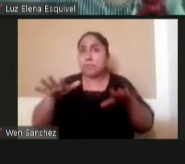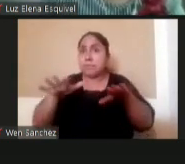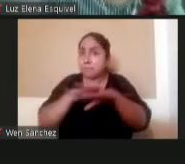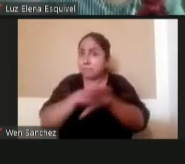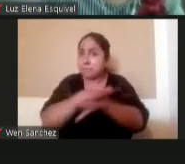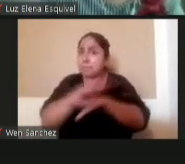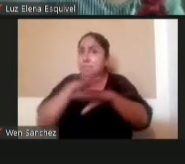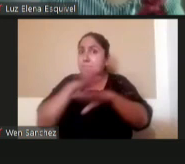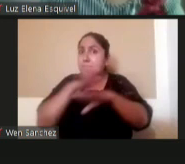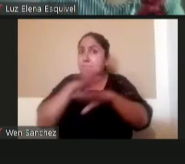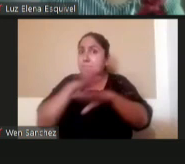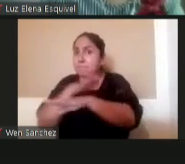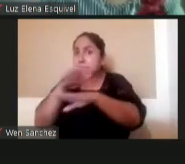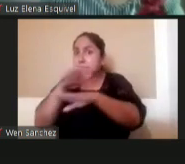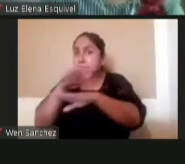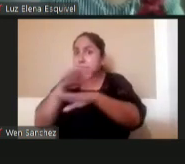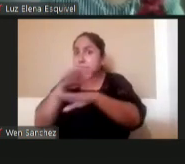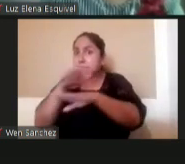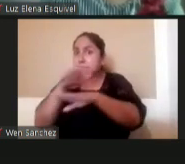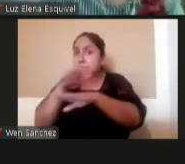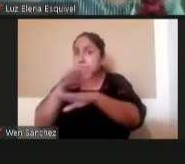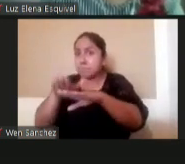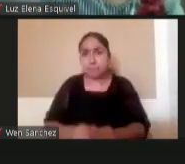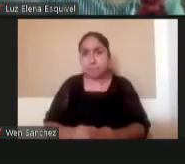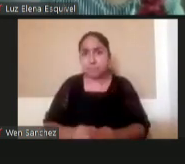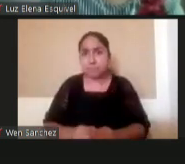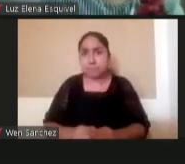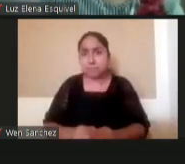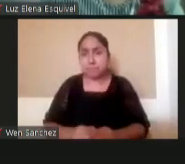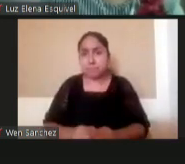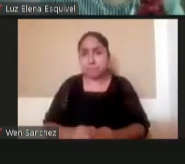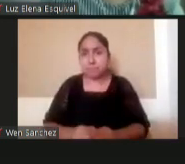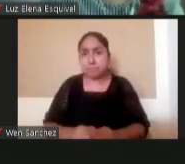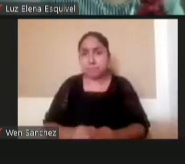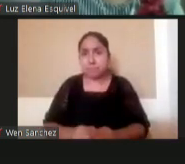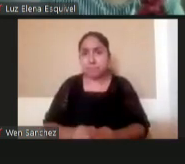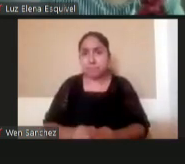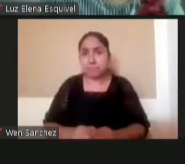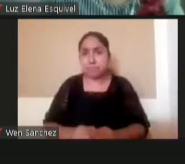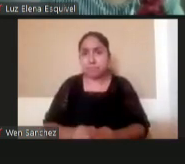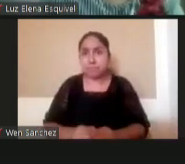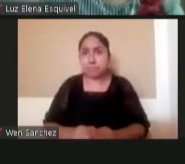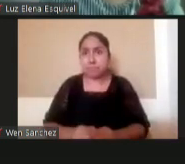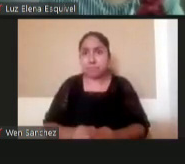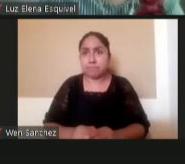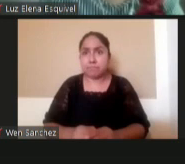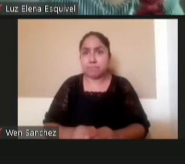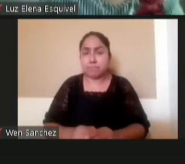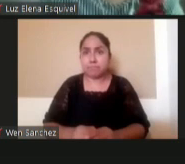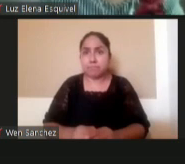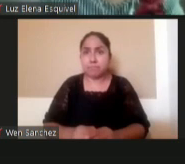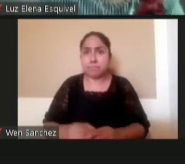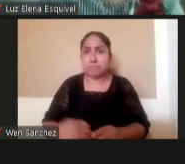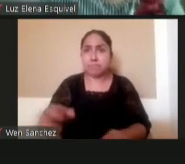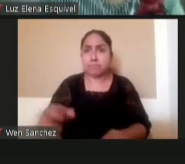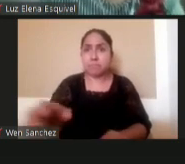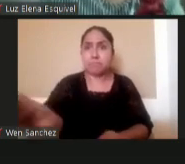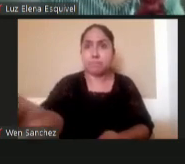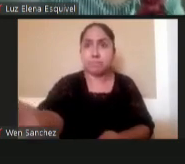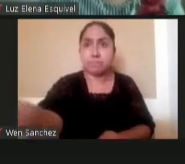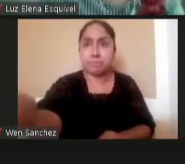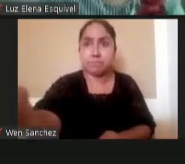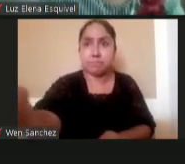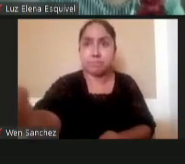el servicio no va a mejorar, porque no van a meter más camiones, ni van a meter más personal. Aquí lo que hay que hacer es